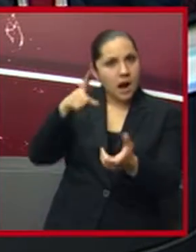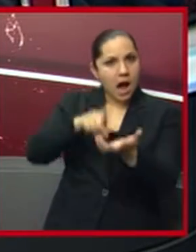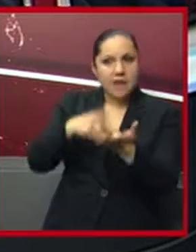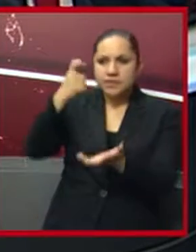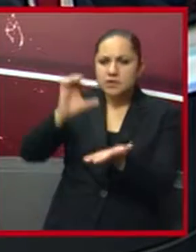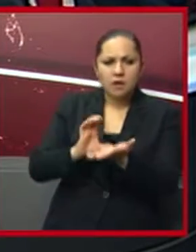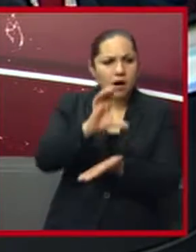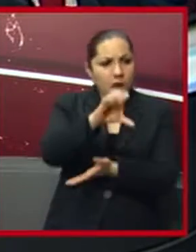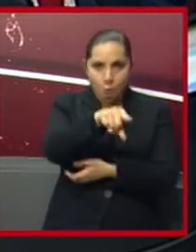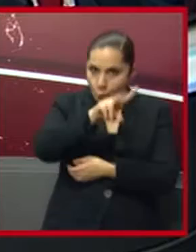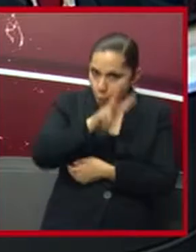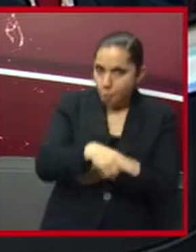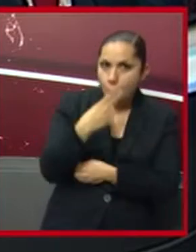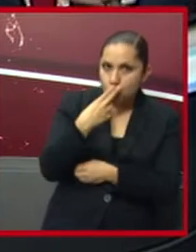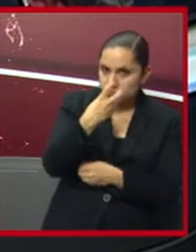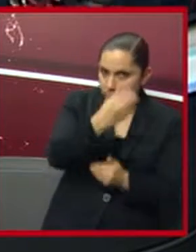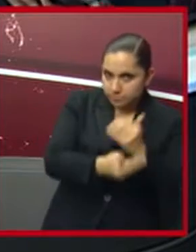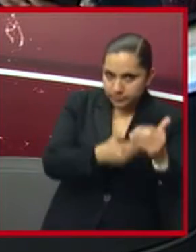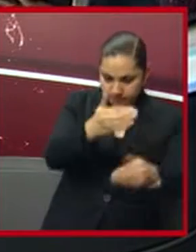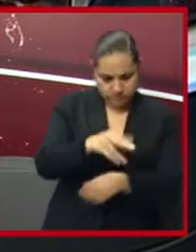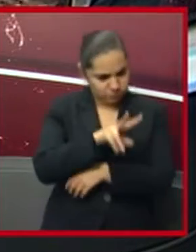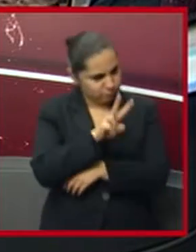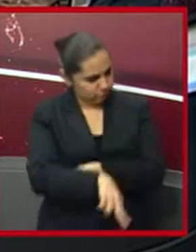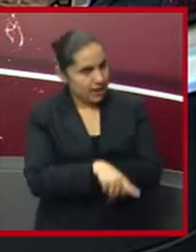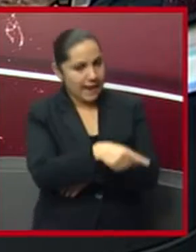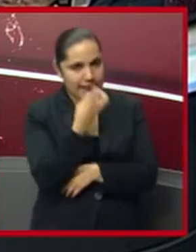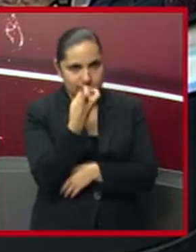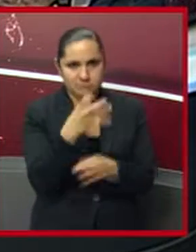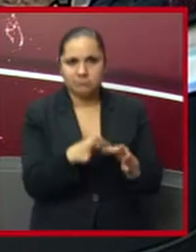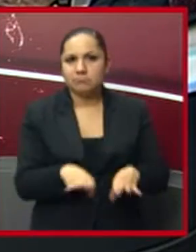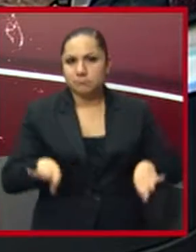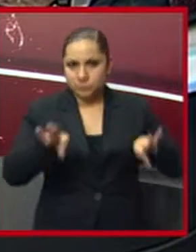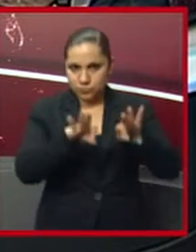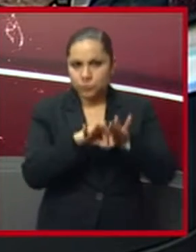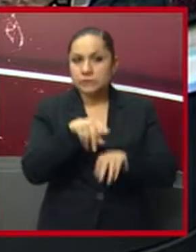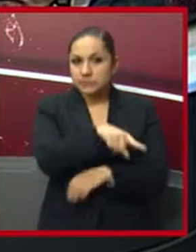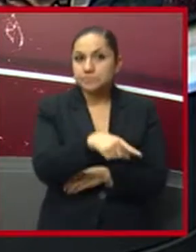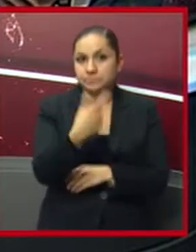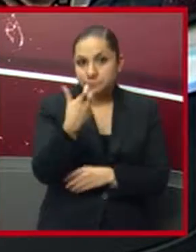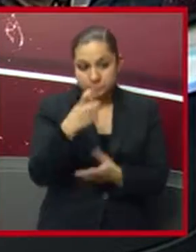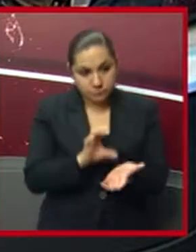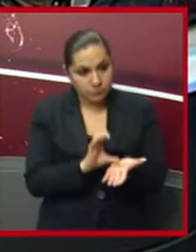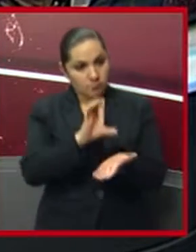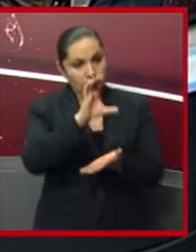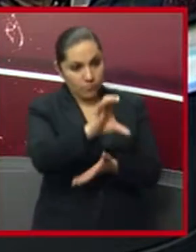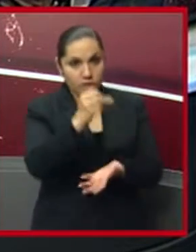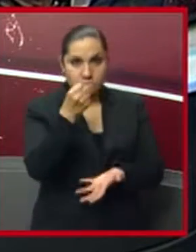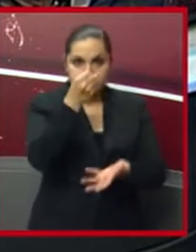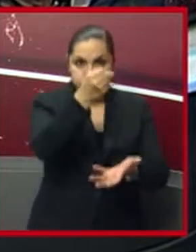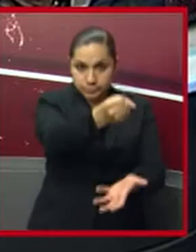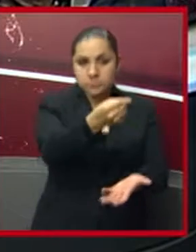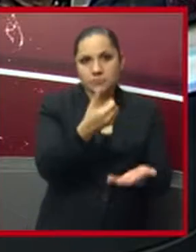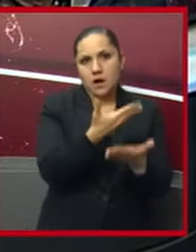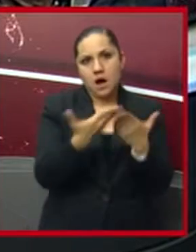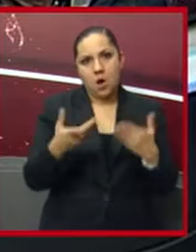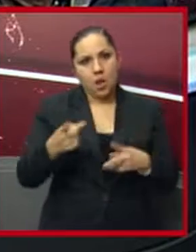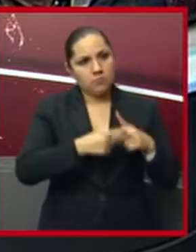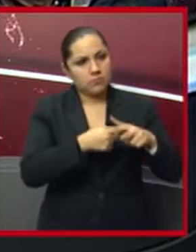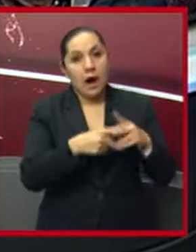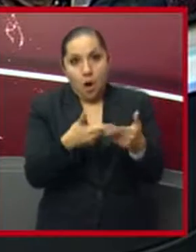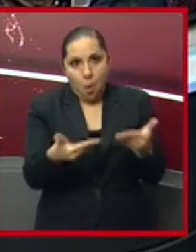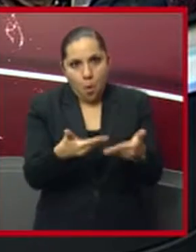mandando. Efectivamente, das al clavo. No solo eso, sino que además ahora la Cámara de Diputados toma la